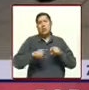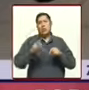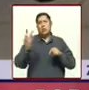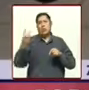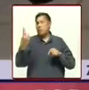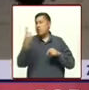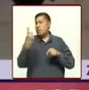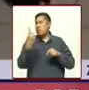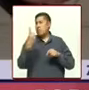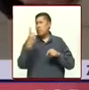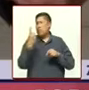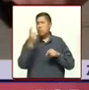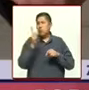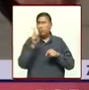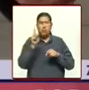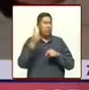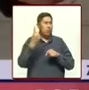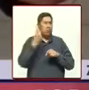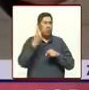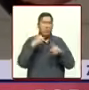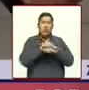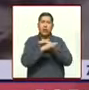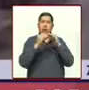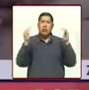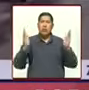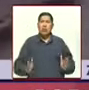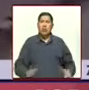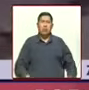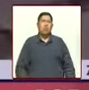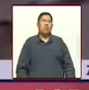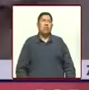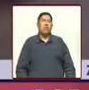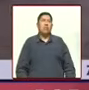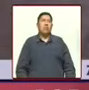dado la vuelta. Entonces ya se ha dado la vuelta y ya se ha entrado a su casa ya.